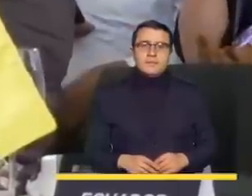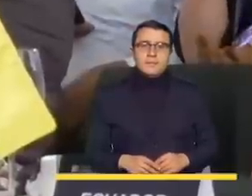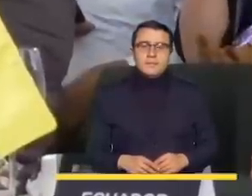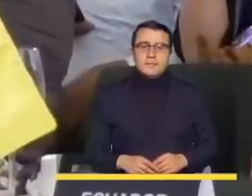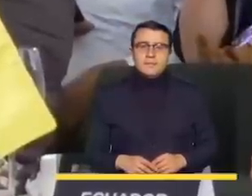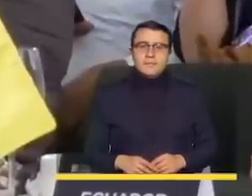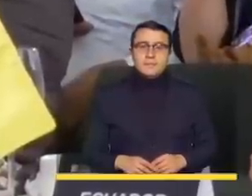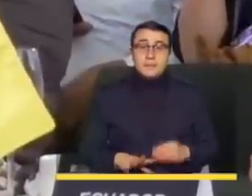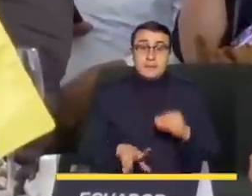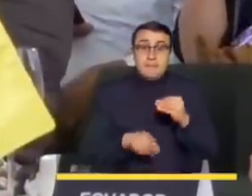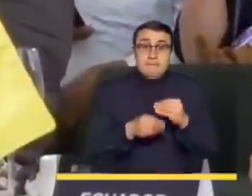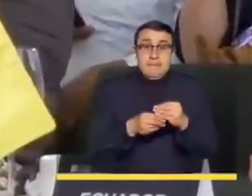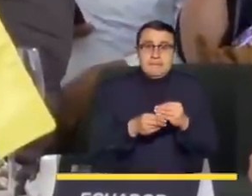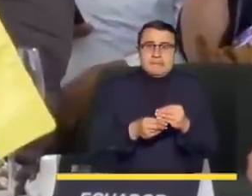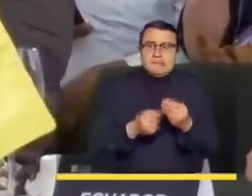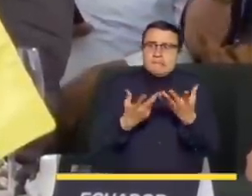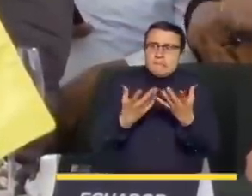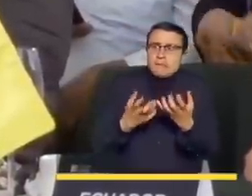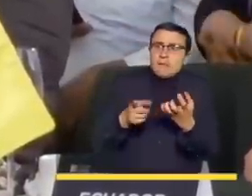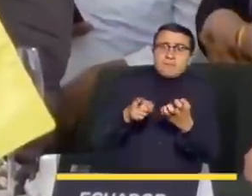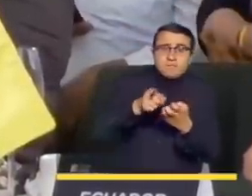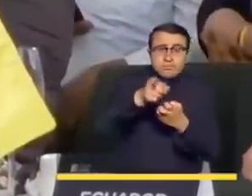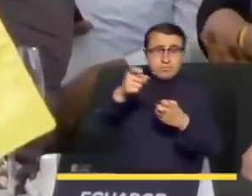atender ese problema